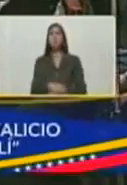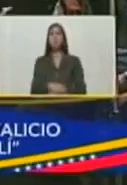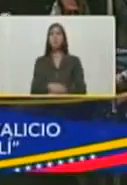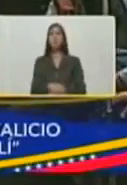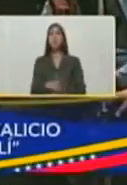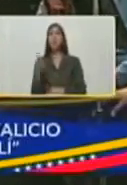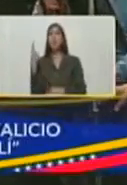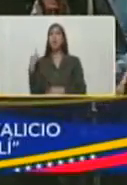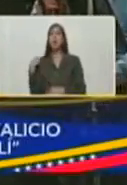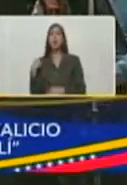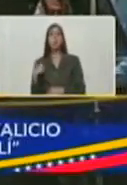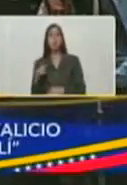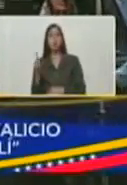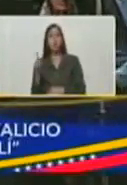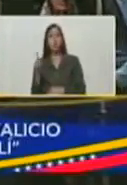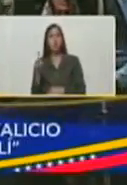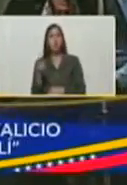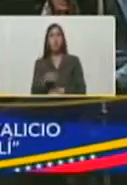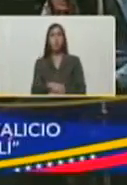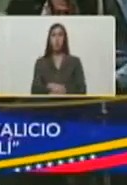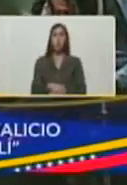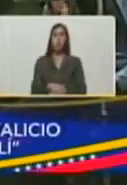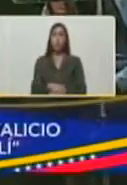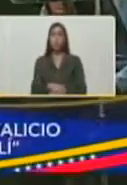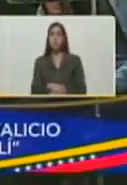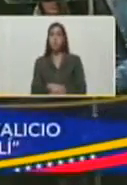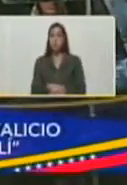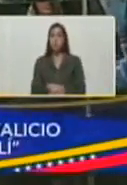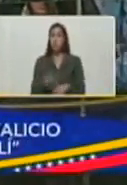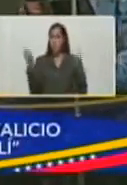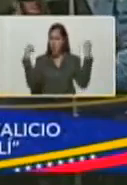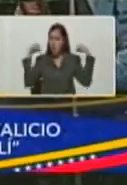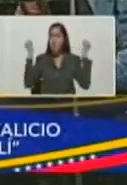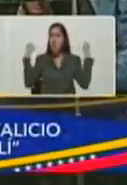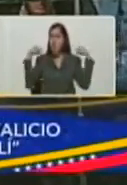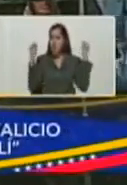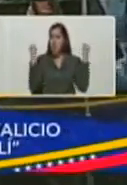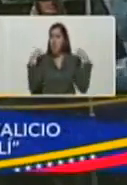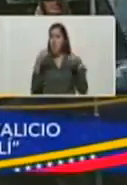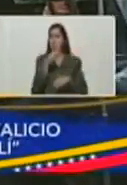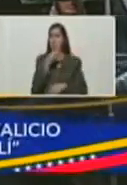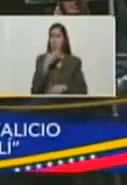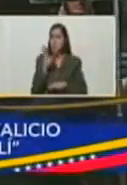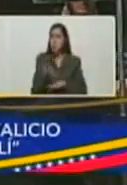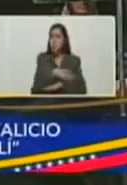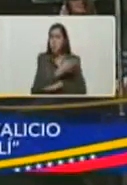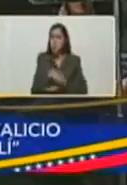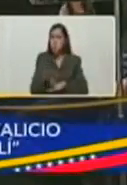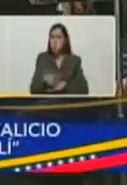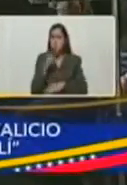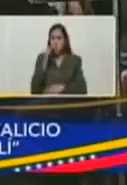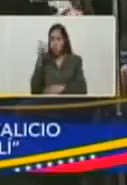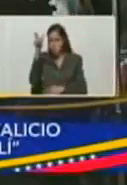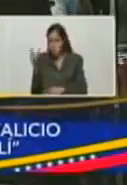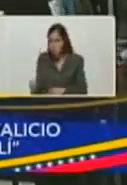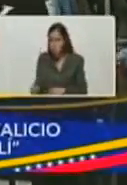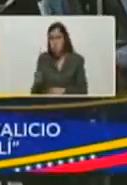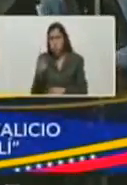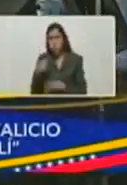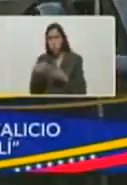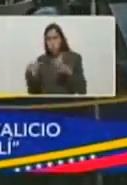presidente, ya unos calentamientos hermosos con Iván Pérez Rossi, Oriana